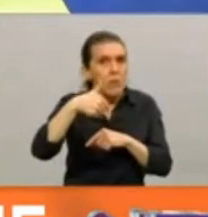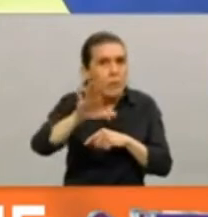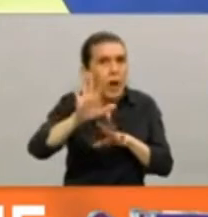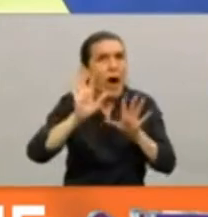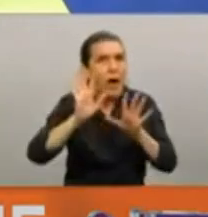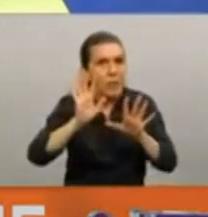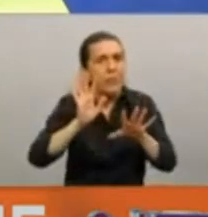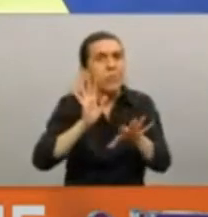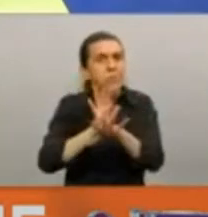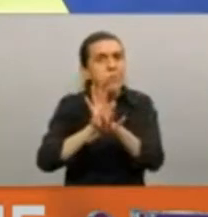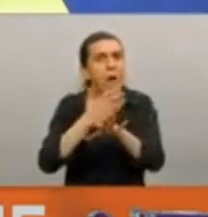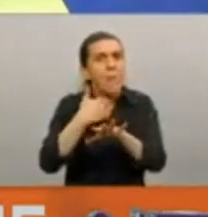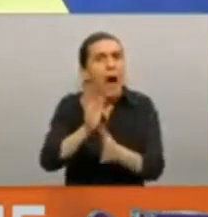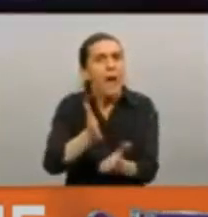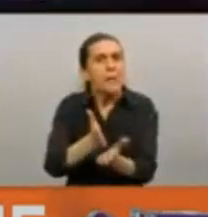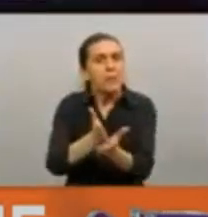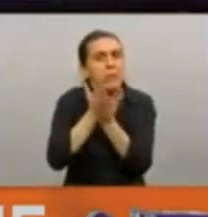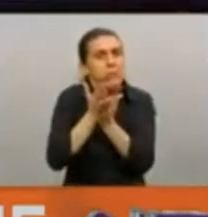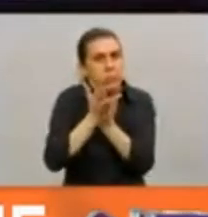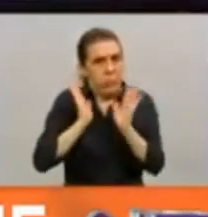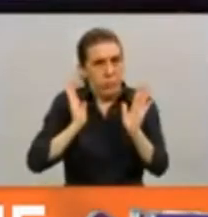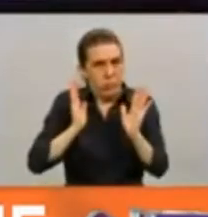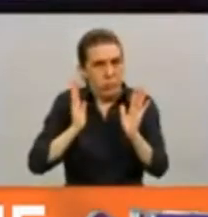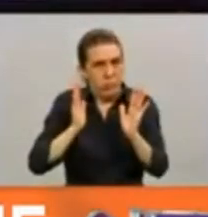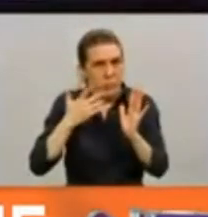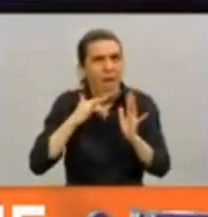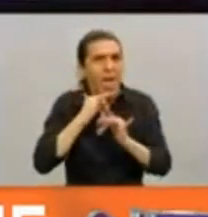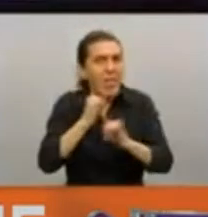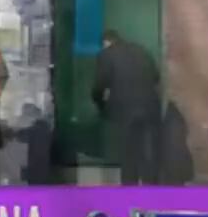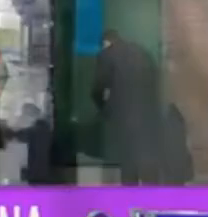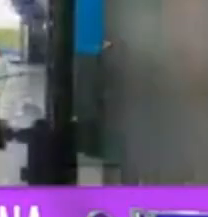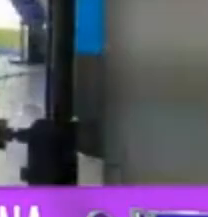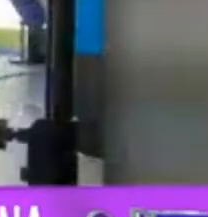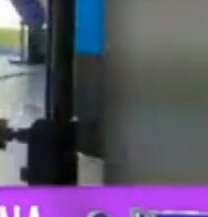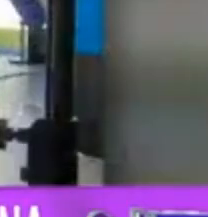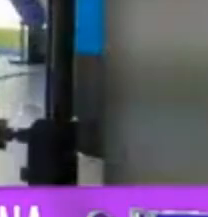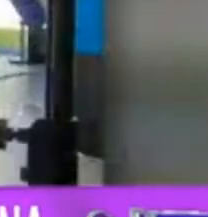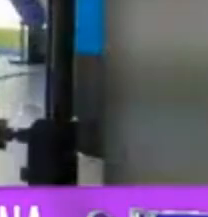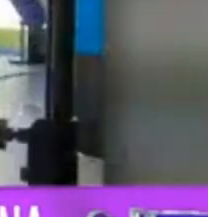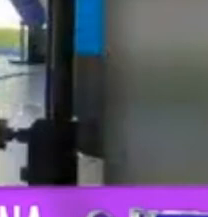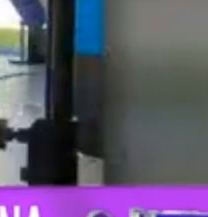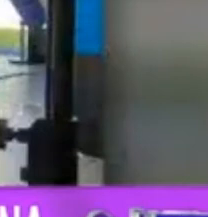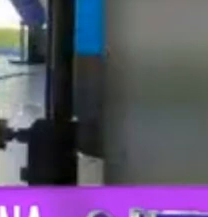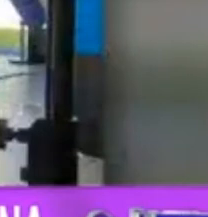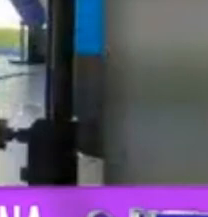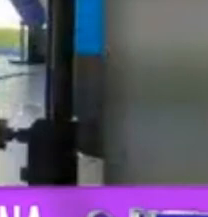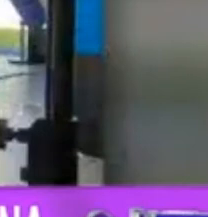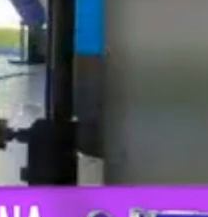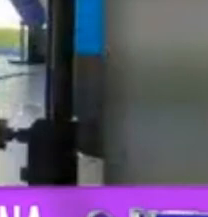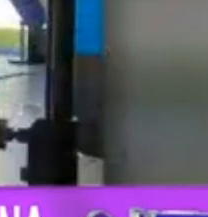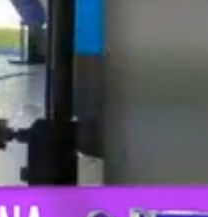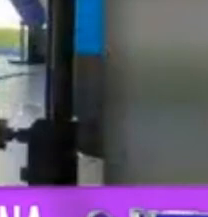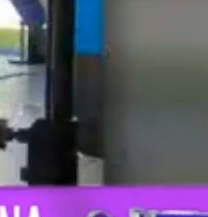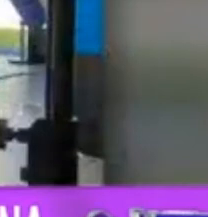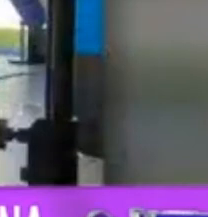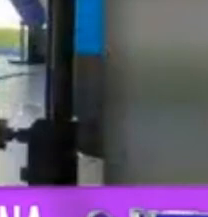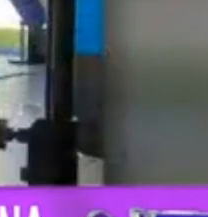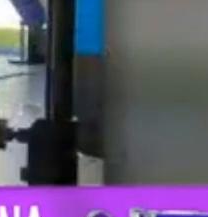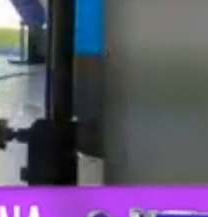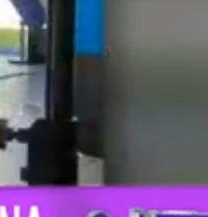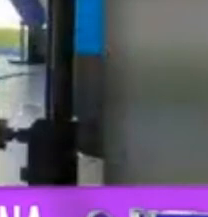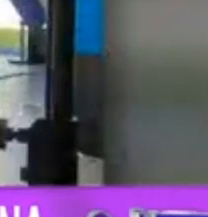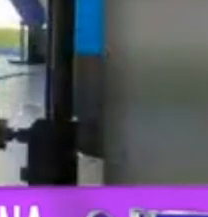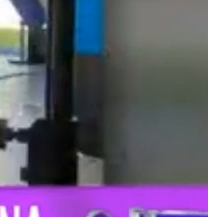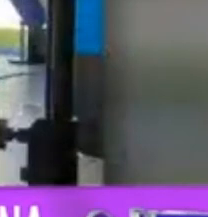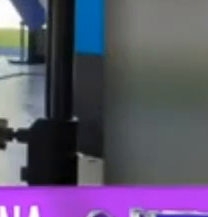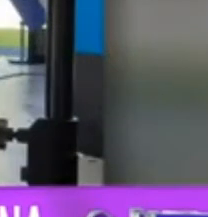obligatorio. ¿Qué cambia? Cuarentena, lo que viene. Movilizándose por el quincho de la Quinta de Olivos, está ahí el jefe